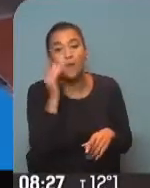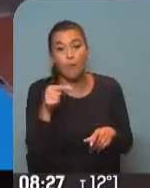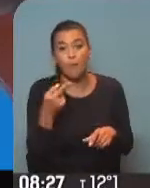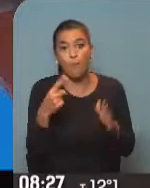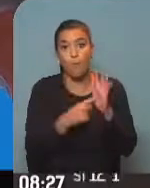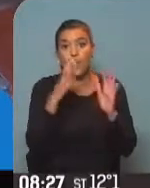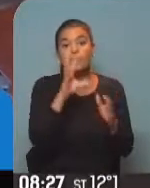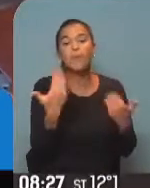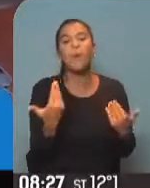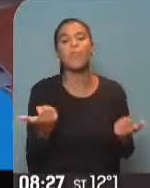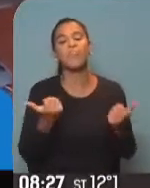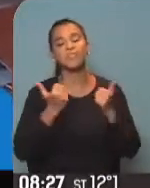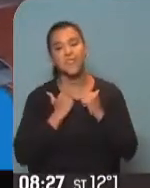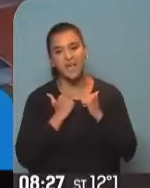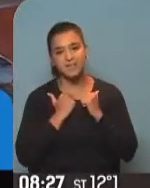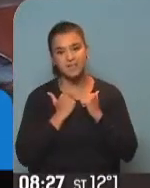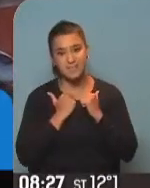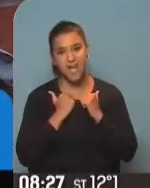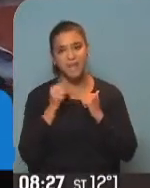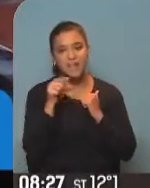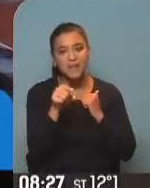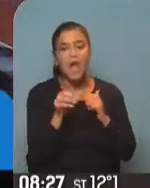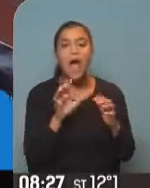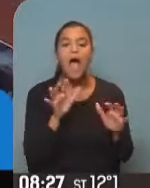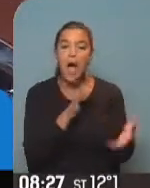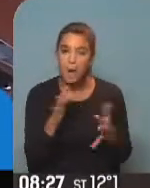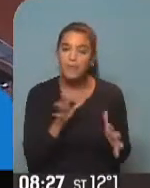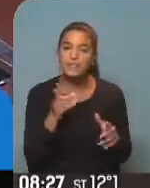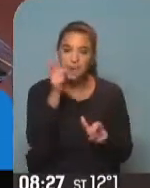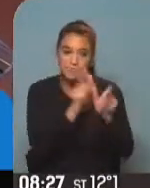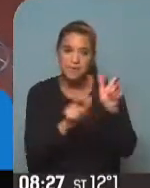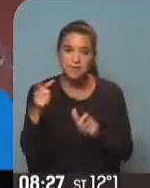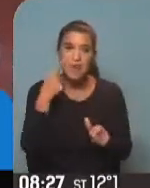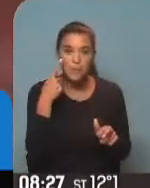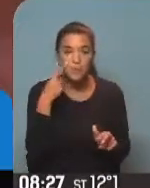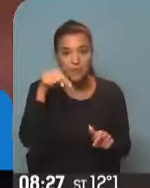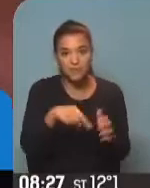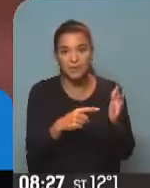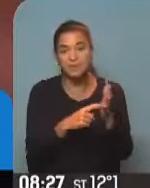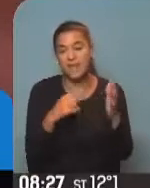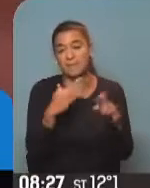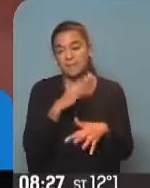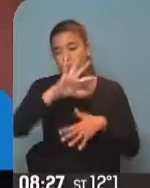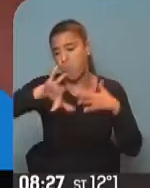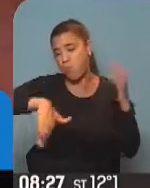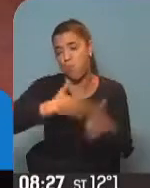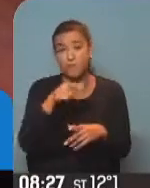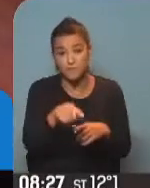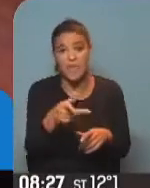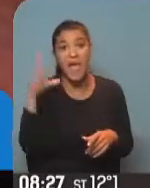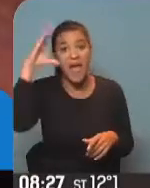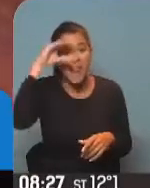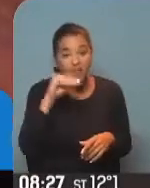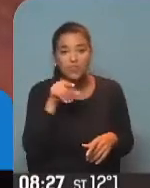puede descansar que creo un poquito que es a veces lo que busca la gente que vive en esta vorágine ahora por la noche y